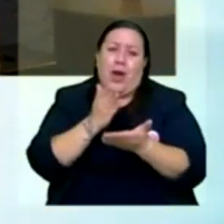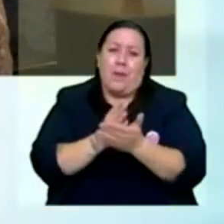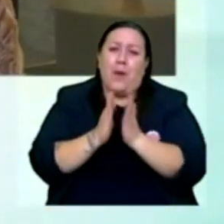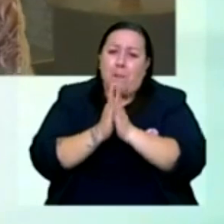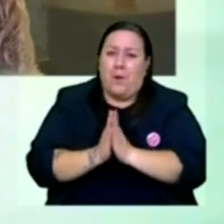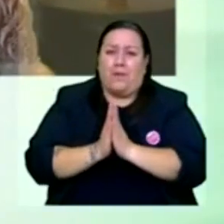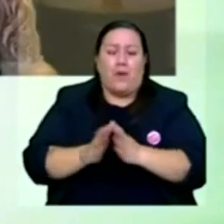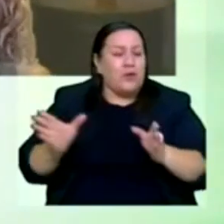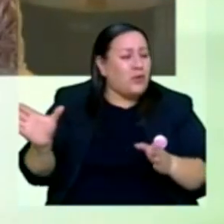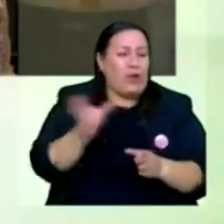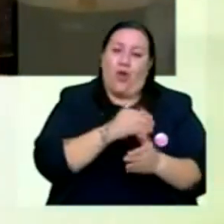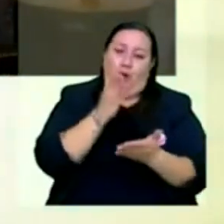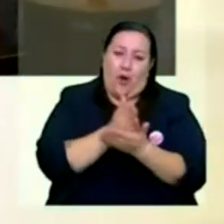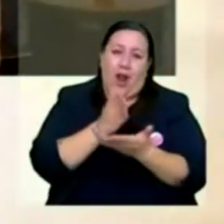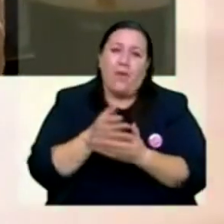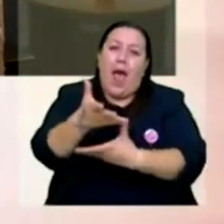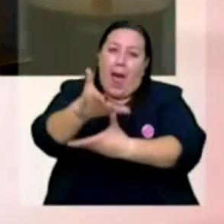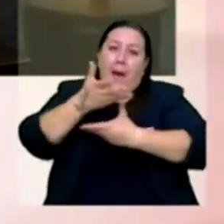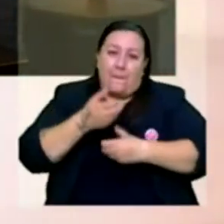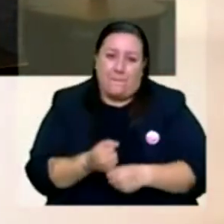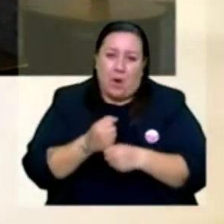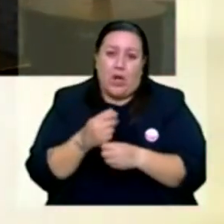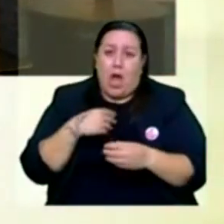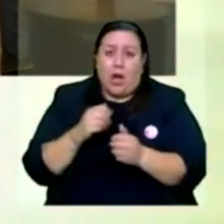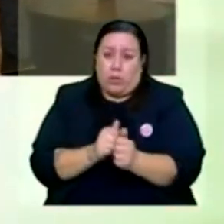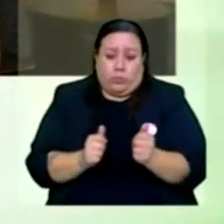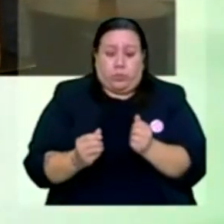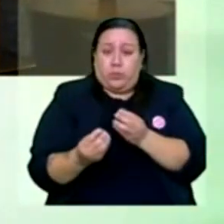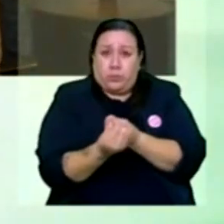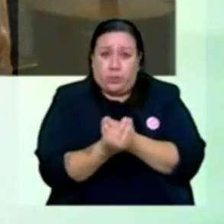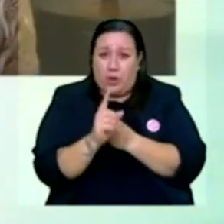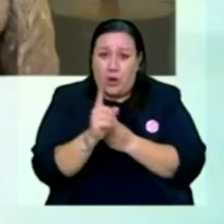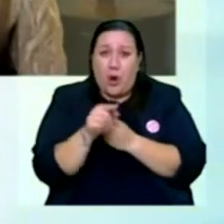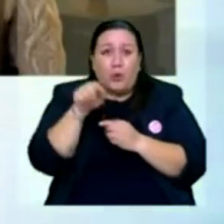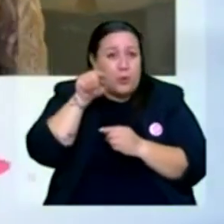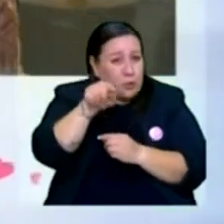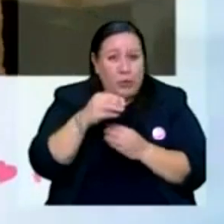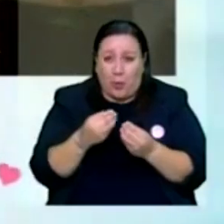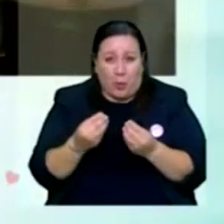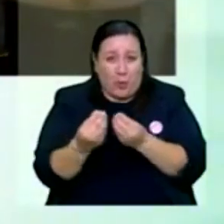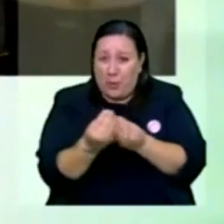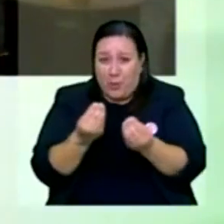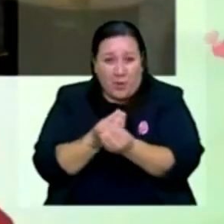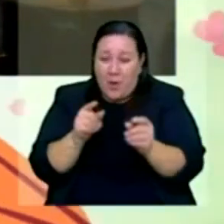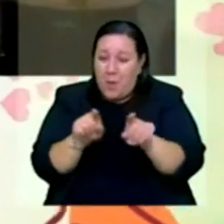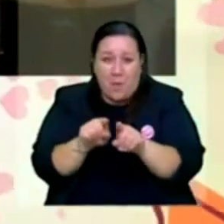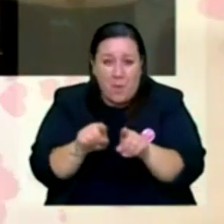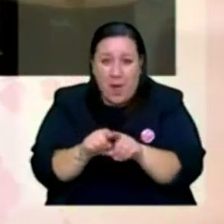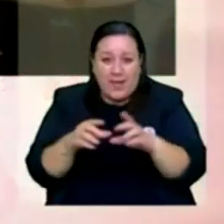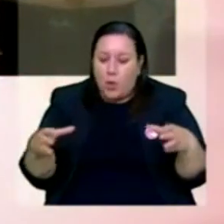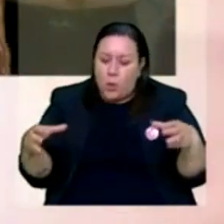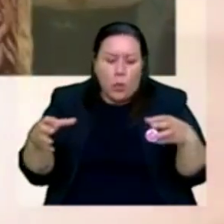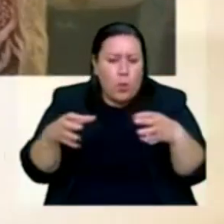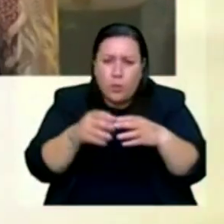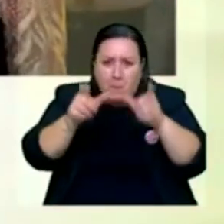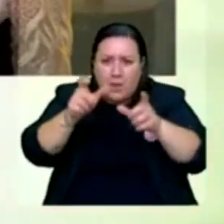donar y apoyarnos entre todos. No tenés que ponerte en el lugar del otro, porque vos sos el otro en realidad. Así que todos nosotros juntos por la Teletón,